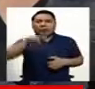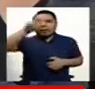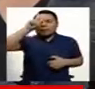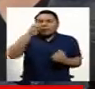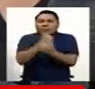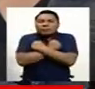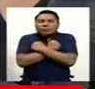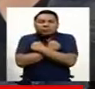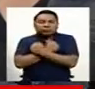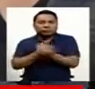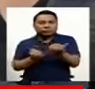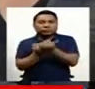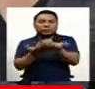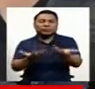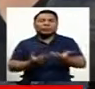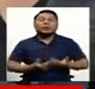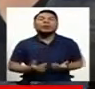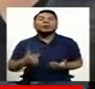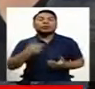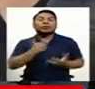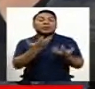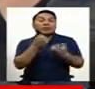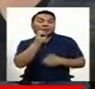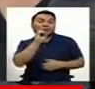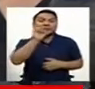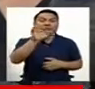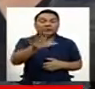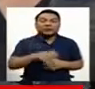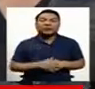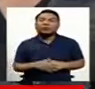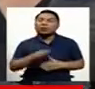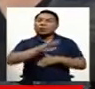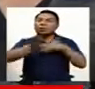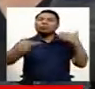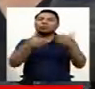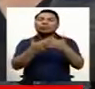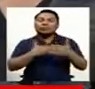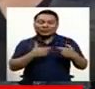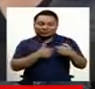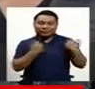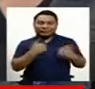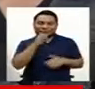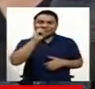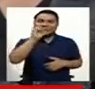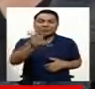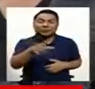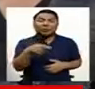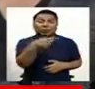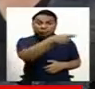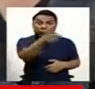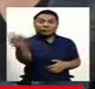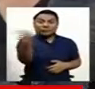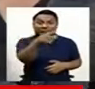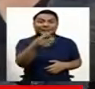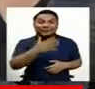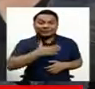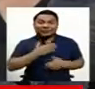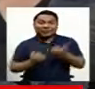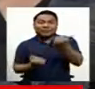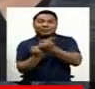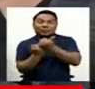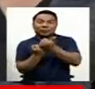patriotismo. Quiero decirles con todo mi corazón que si ustedes me apoyan,